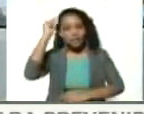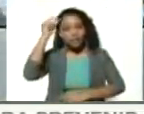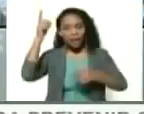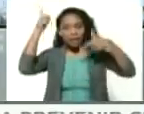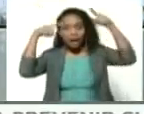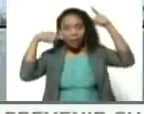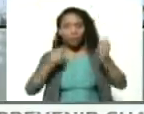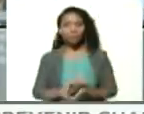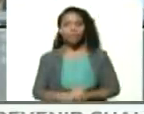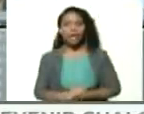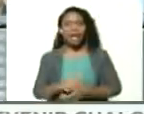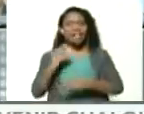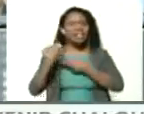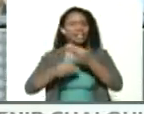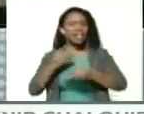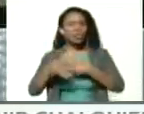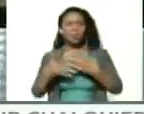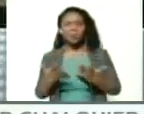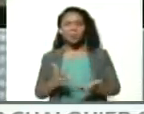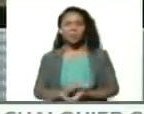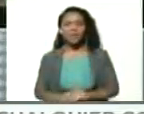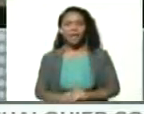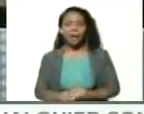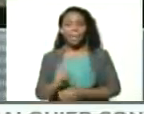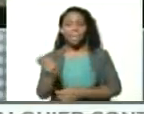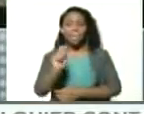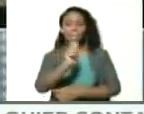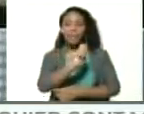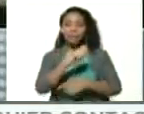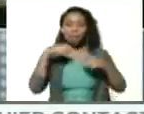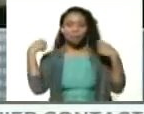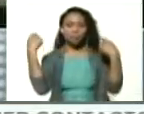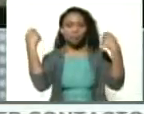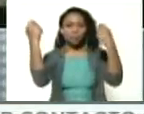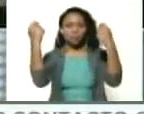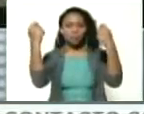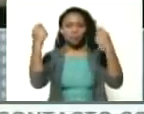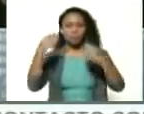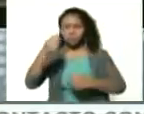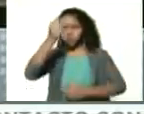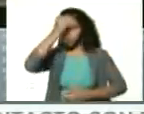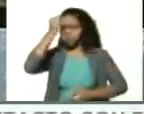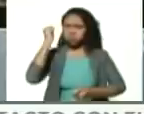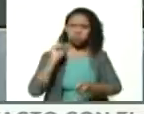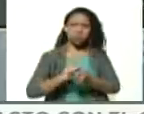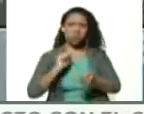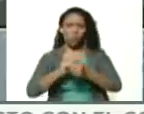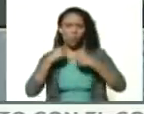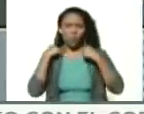Fue precedido de meses de campaña mediática brutal